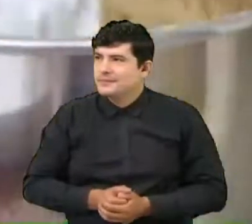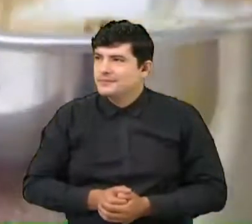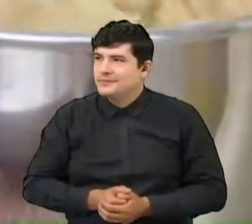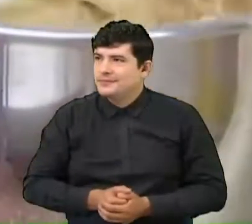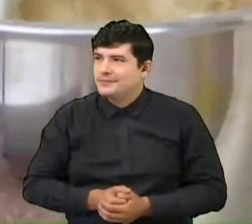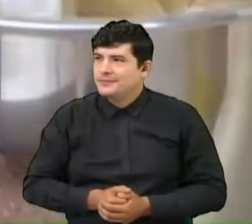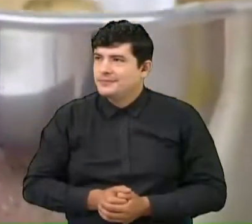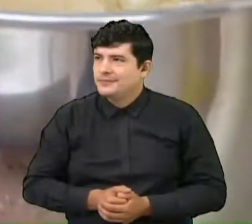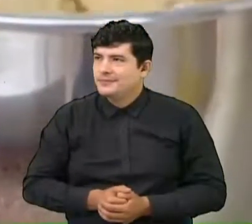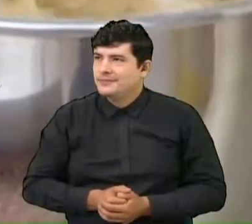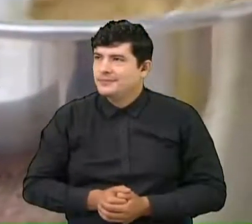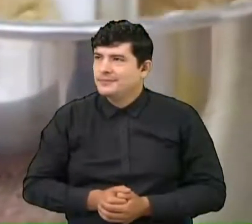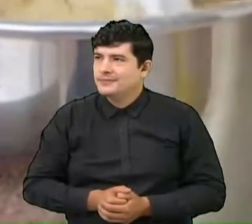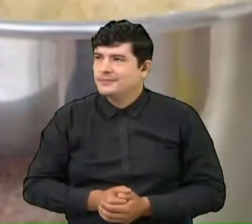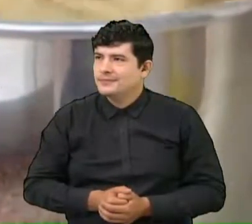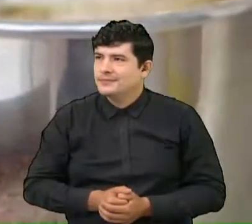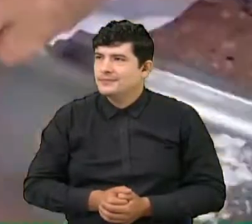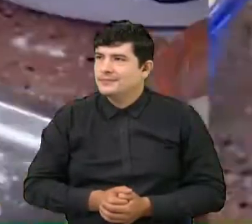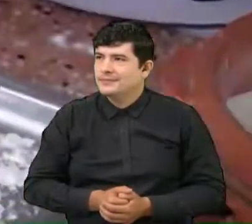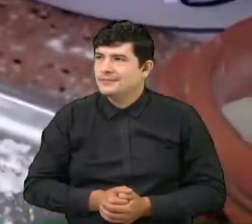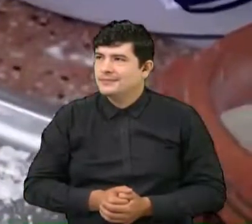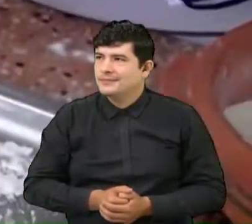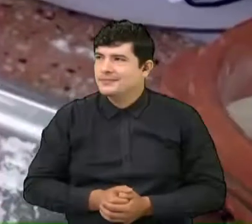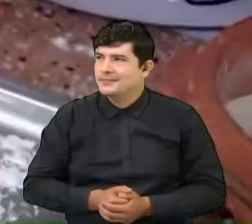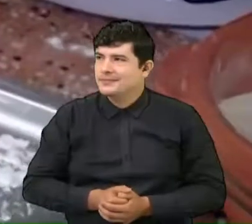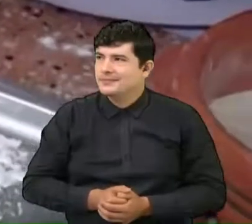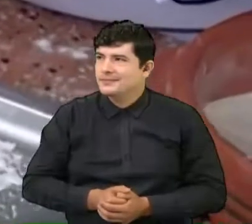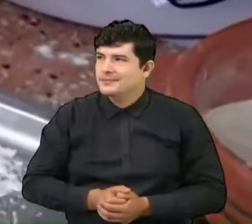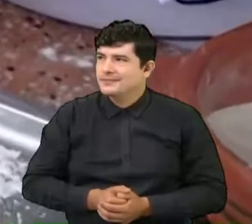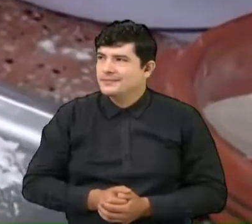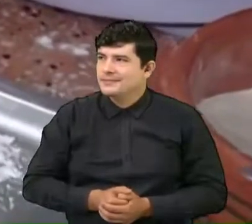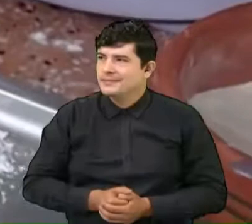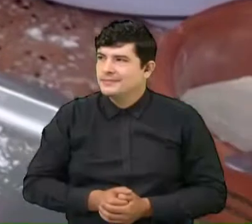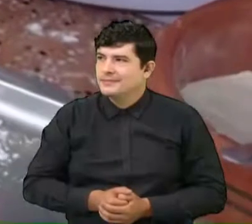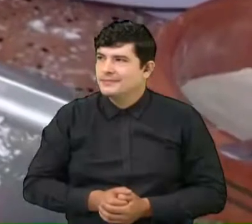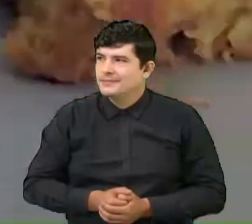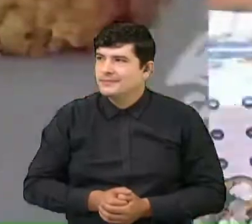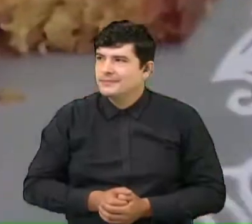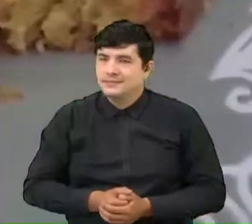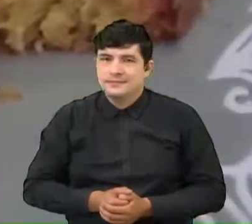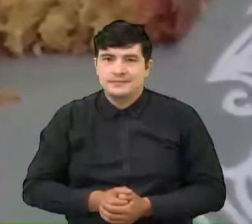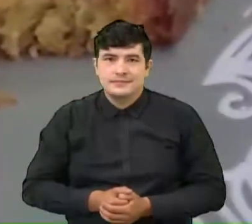aroma de la leña, del sazón de la candela, Dios